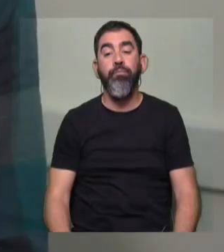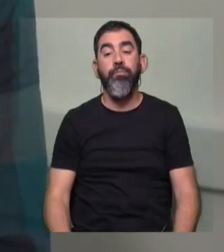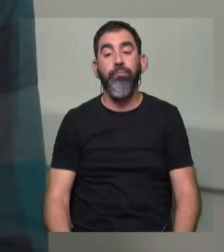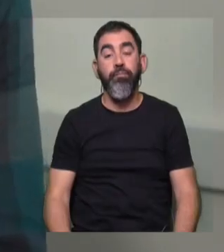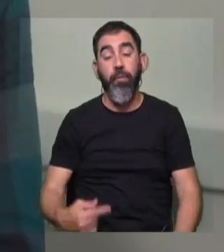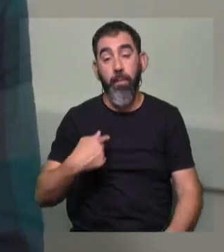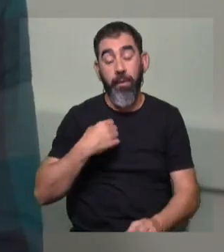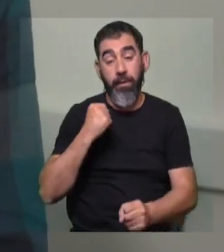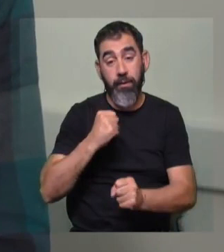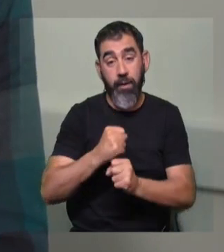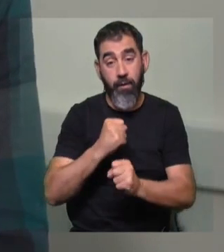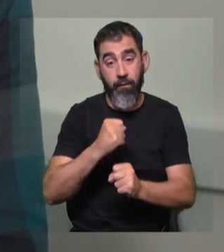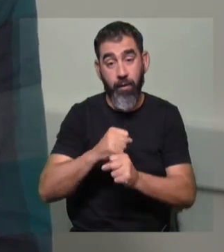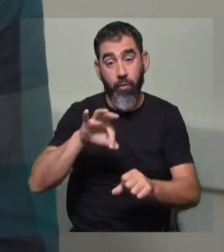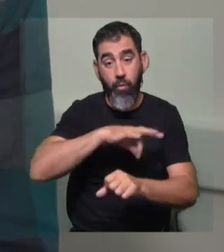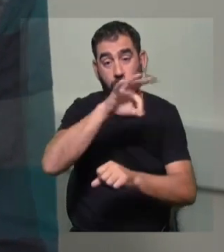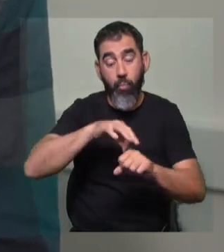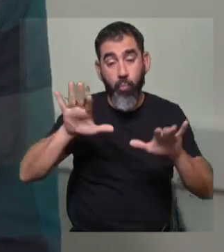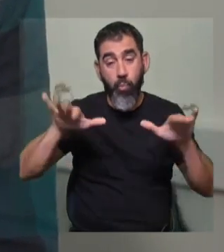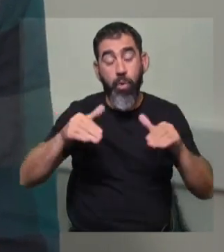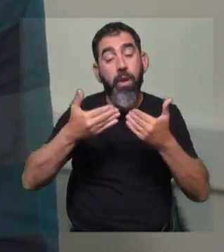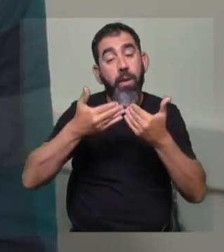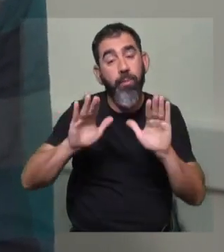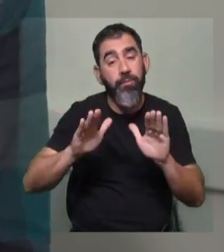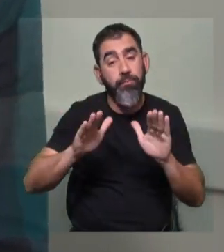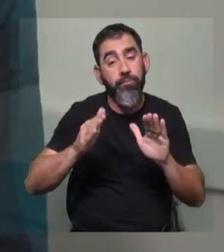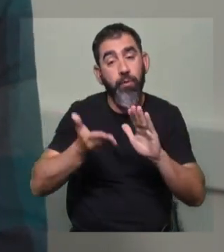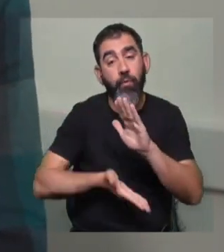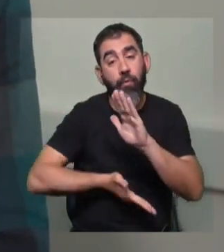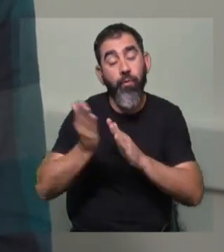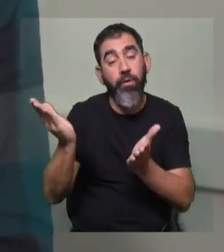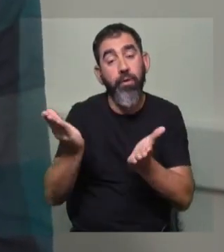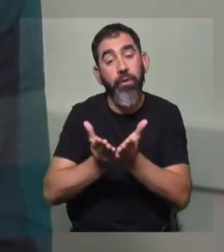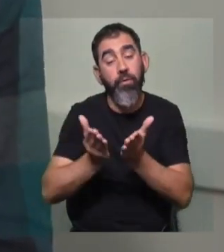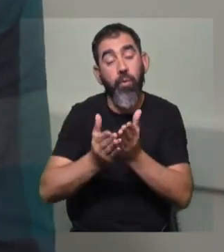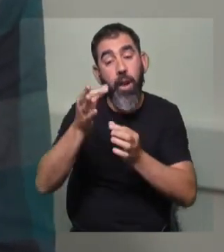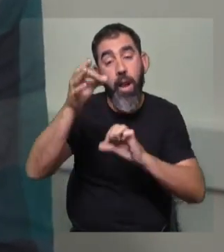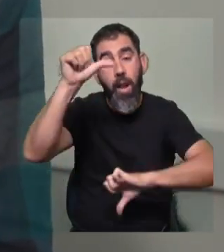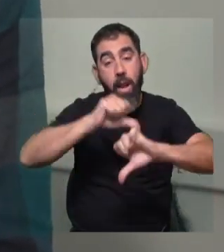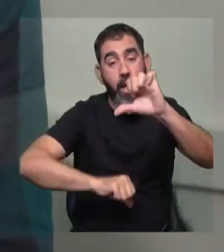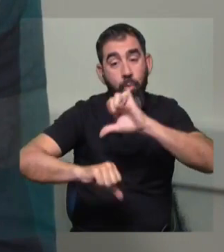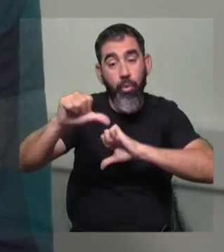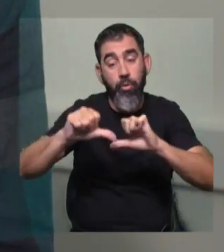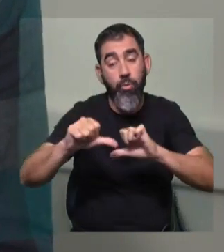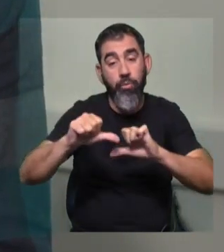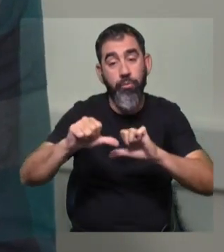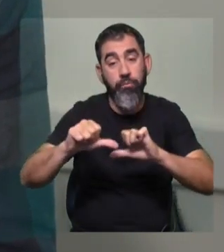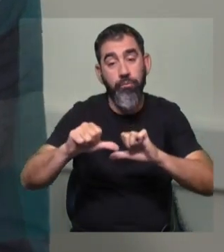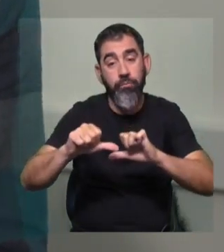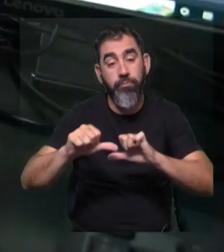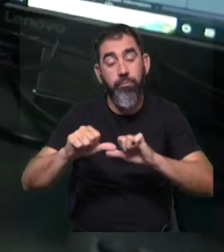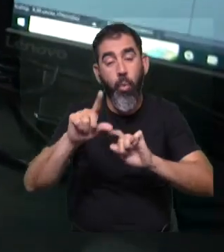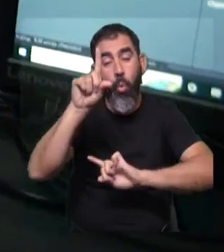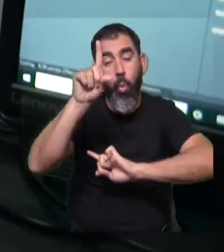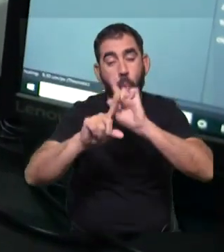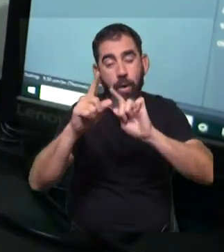Mi trabajo en Drosophila comenzó cuando me fui a hacer un postdoctorado al laboratorio de Paul Garrity en Brandeis University,